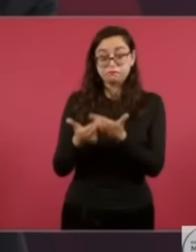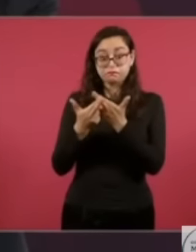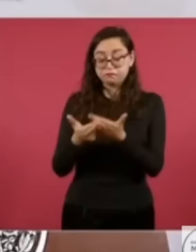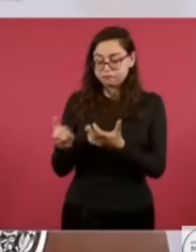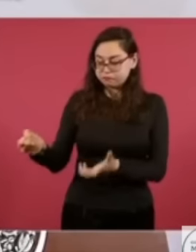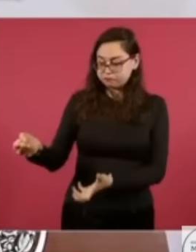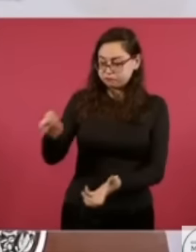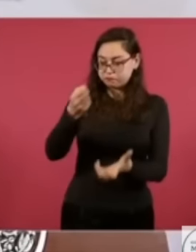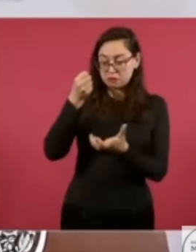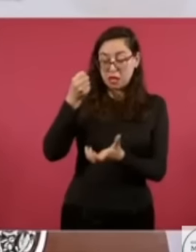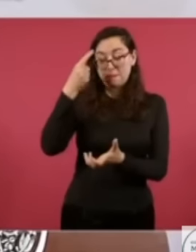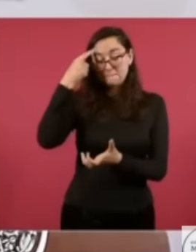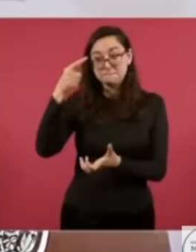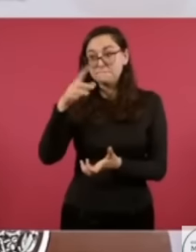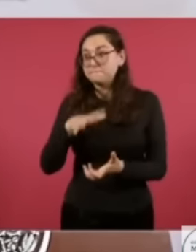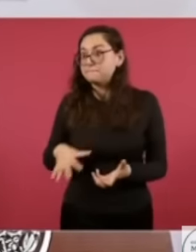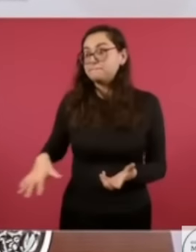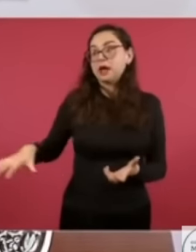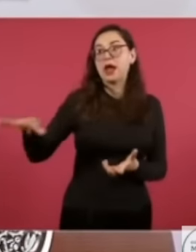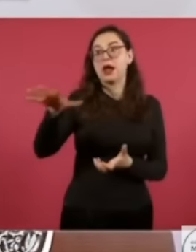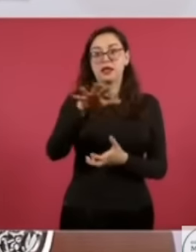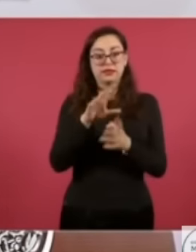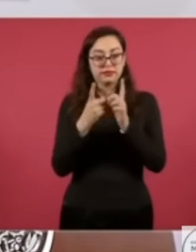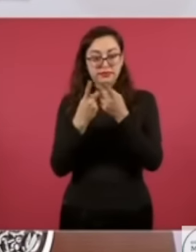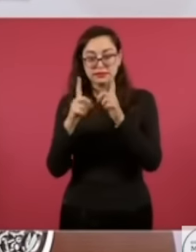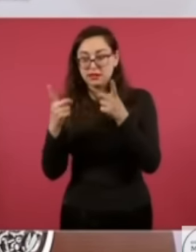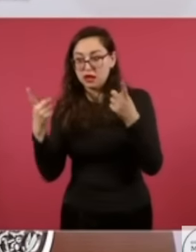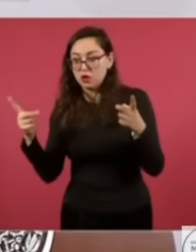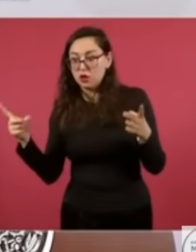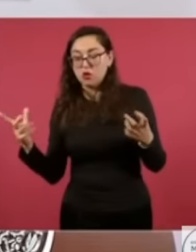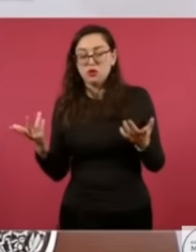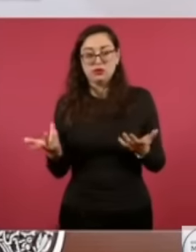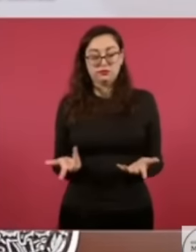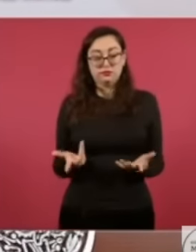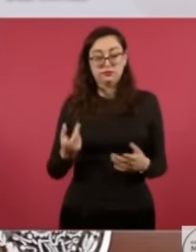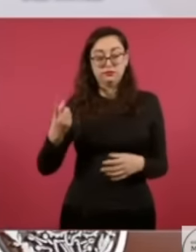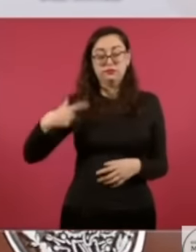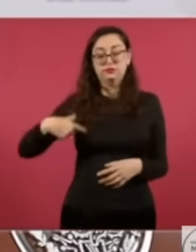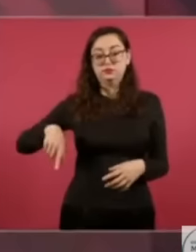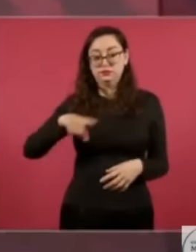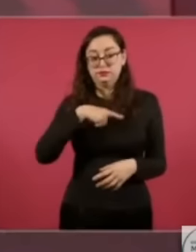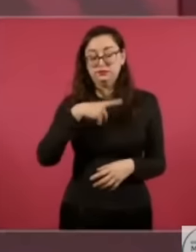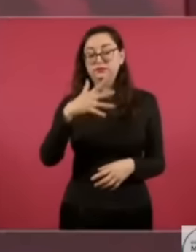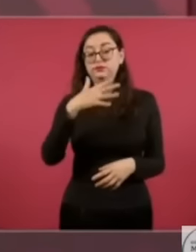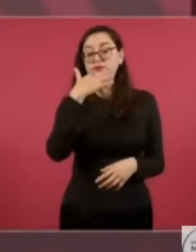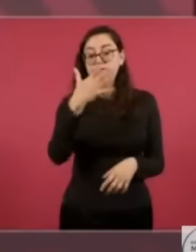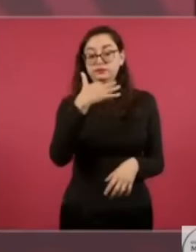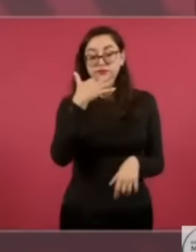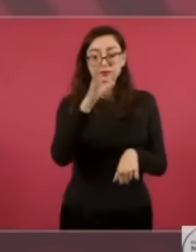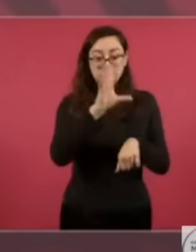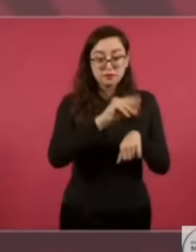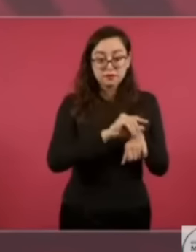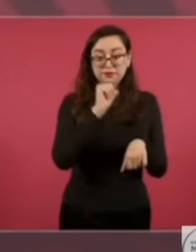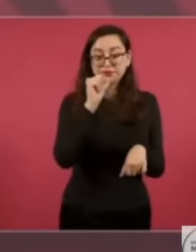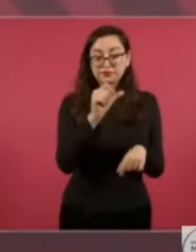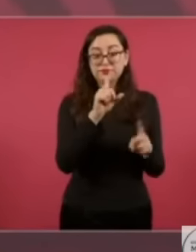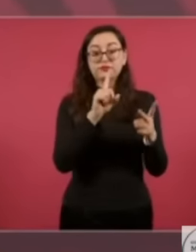con privilegios y como ricos. Esto que están haciendo el Poder Judicial es una injusticia para todos los